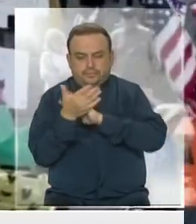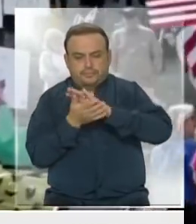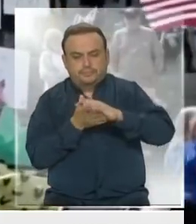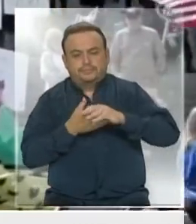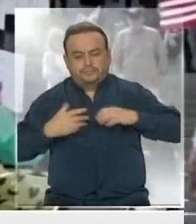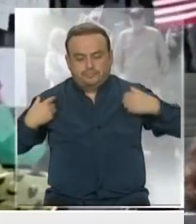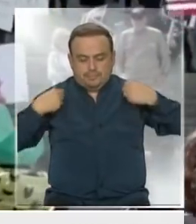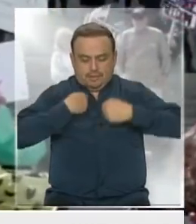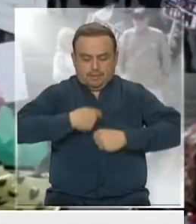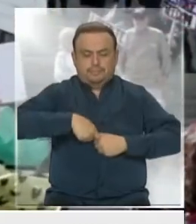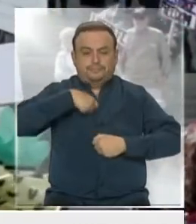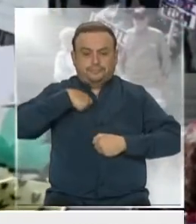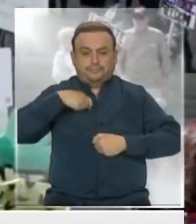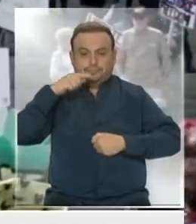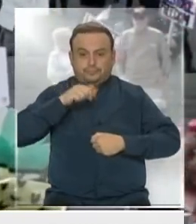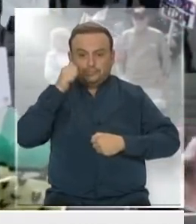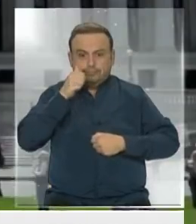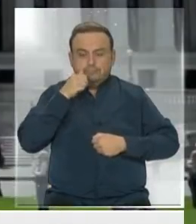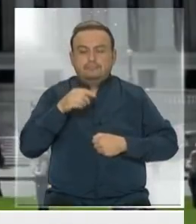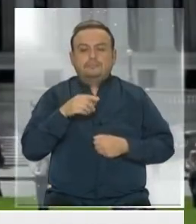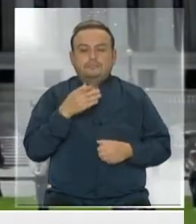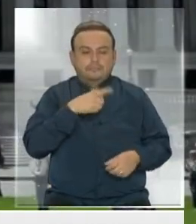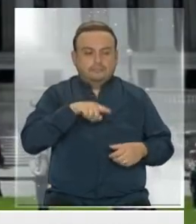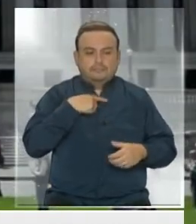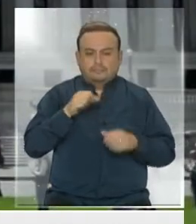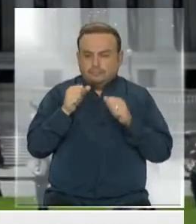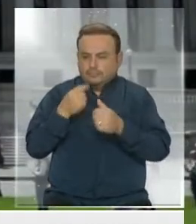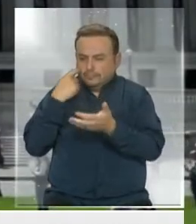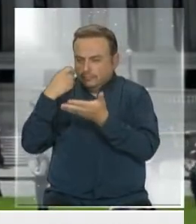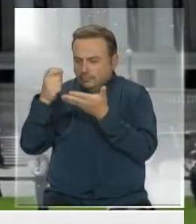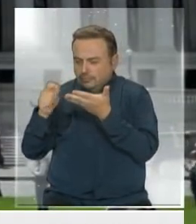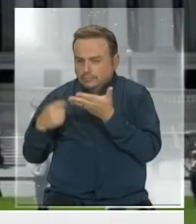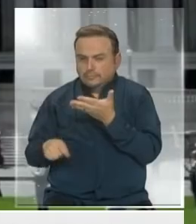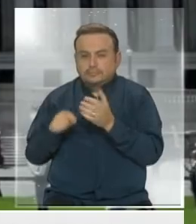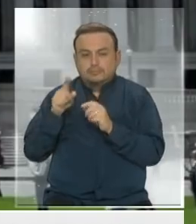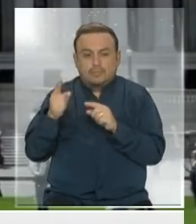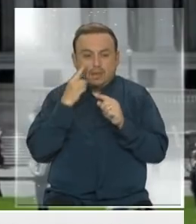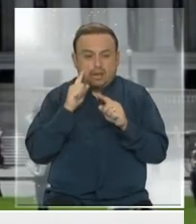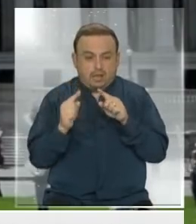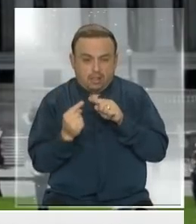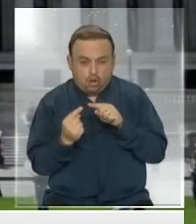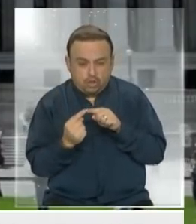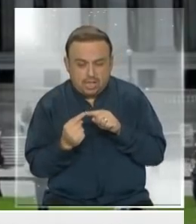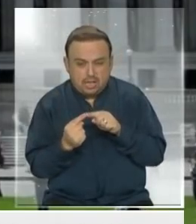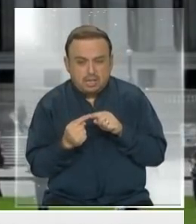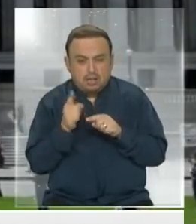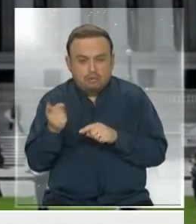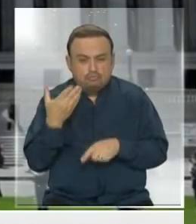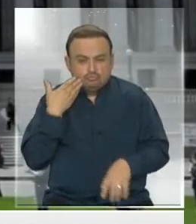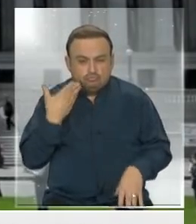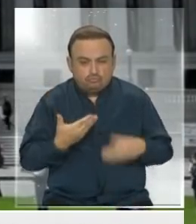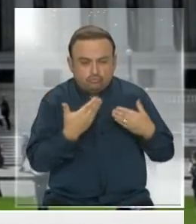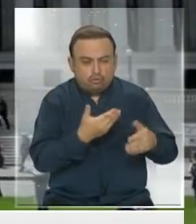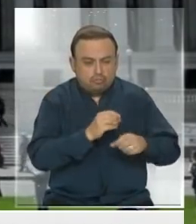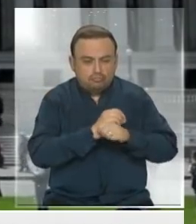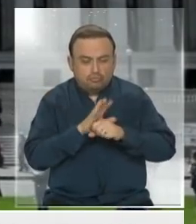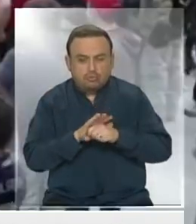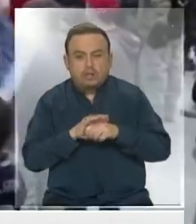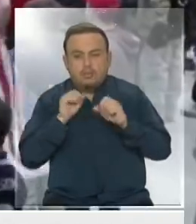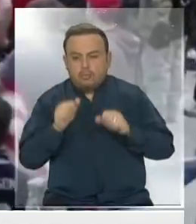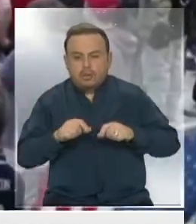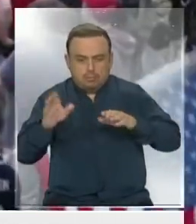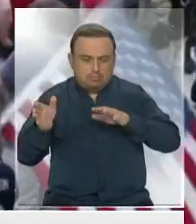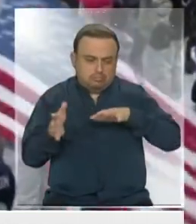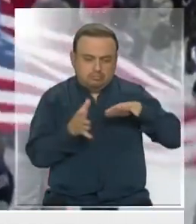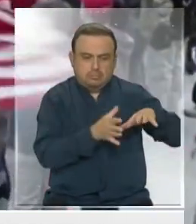tener la capacidad de poder hacerle seguimiento a aquellas personas que hayan mantenido contacto con personas contagiadas por coronavirus para poder